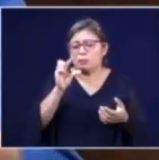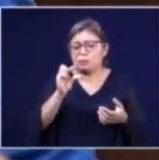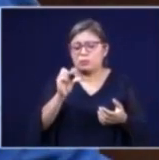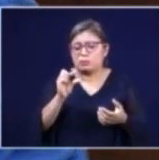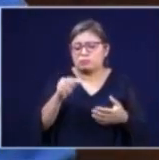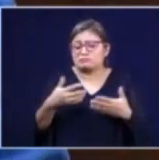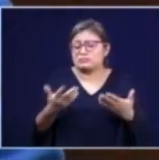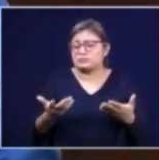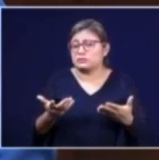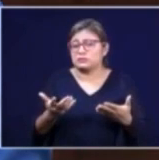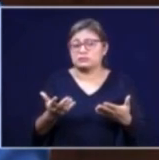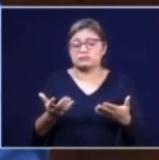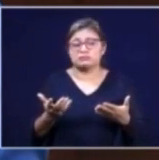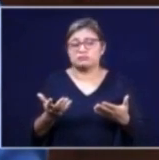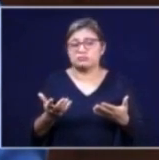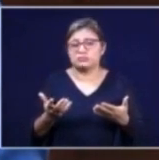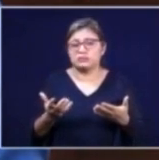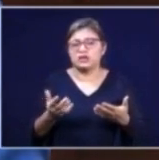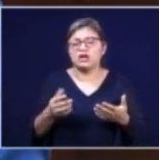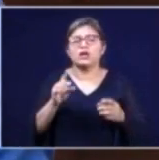una filosofía.